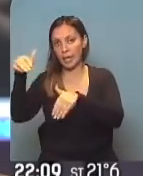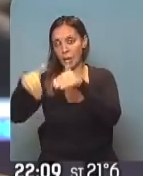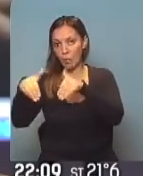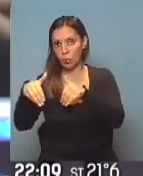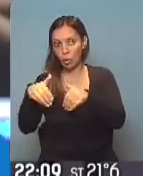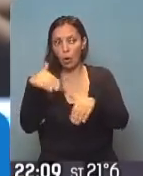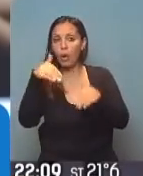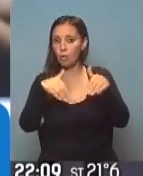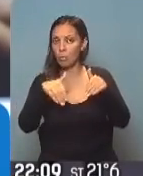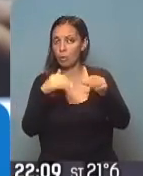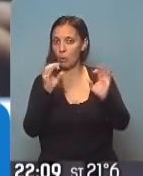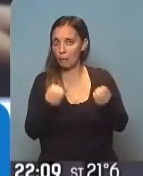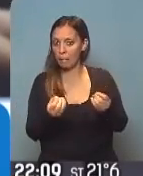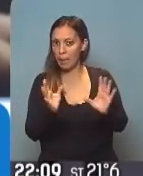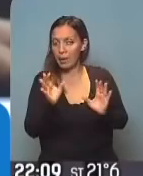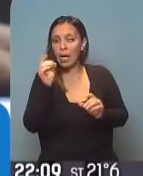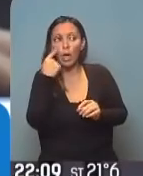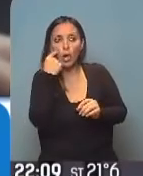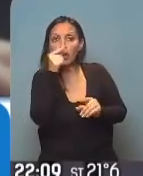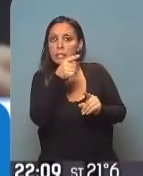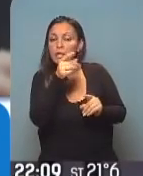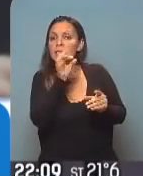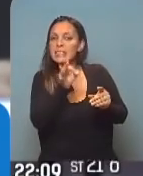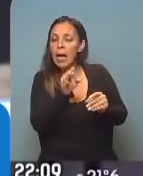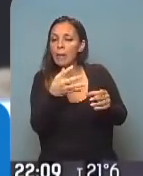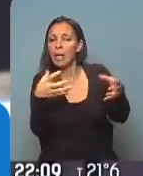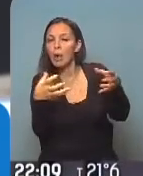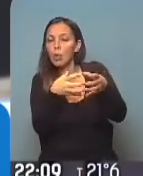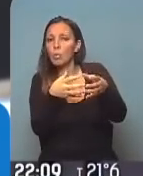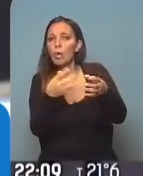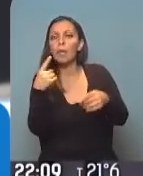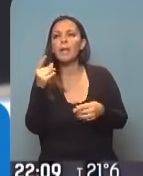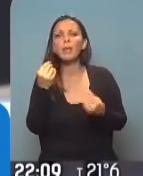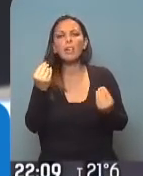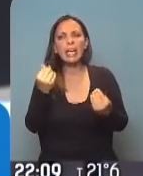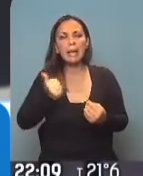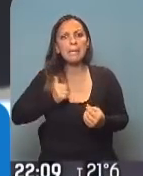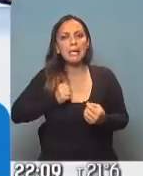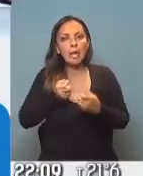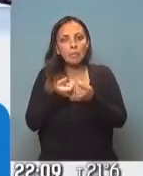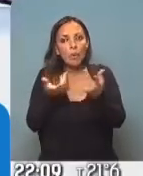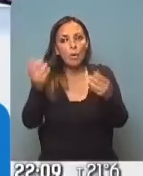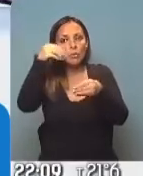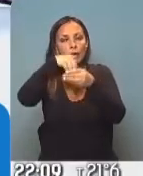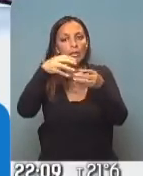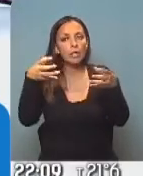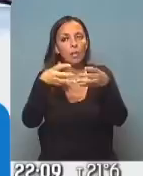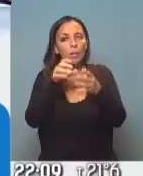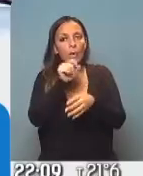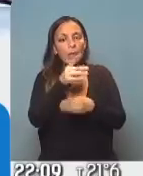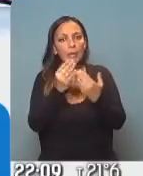y conociéndolo y conociendo cuál es su entorno. ¿Qué es, José, la señal de tantos militares en bueno, el gabinete? Me parece